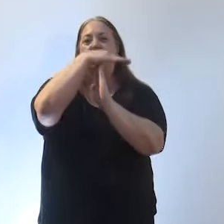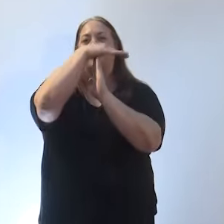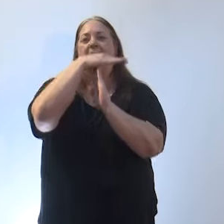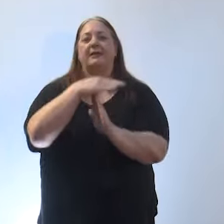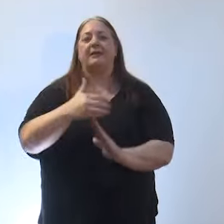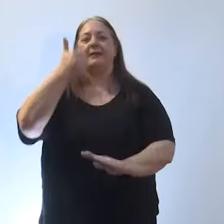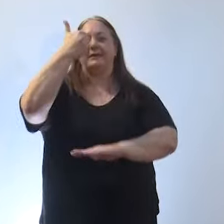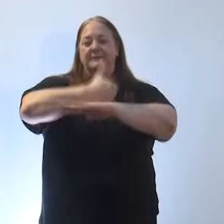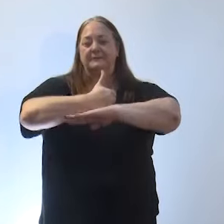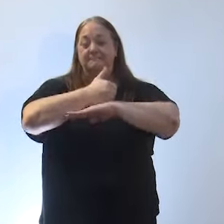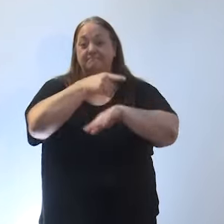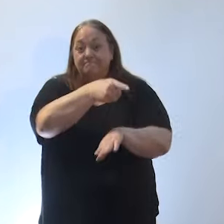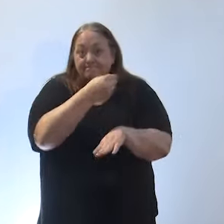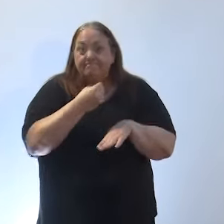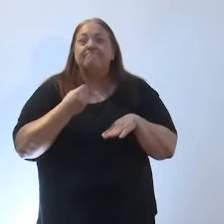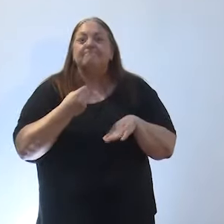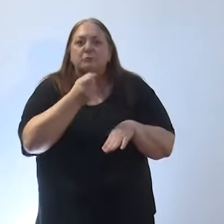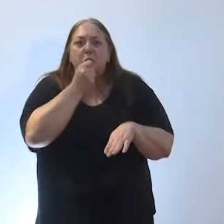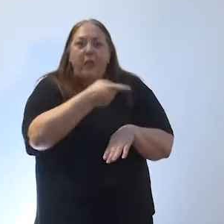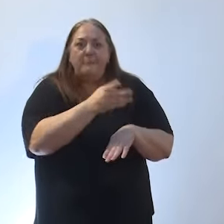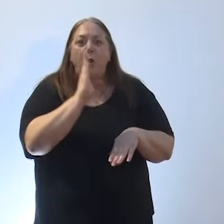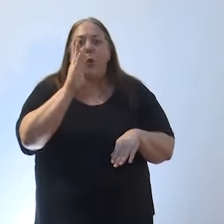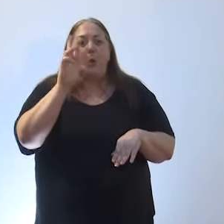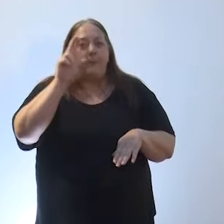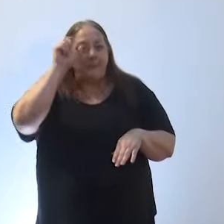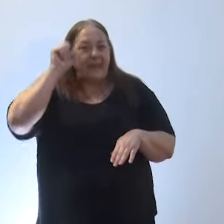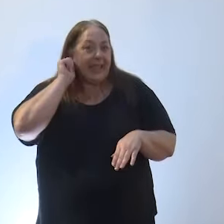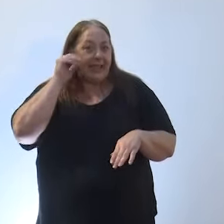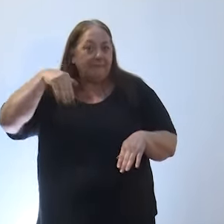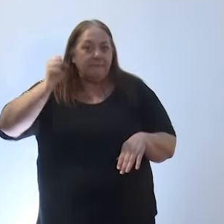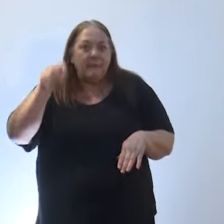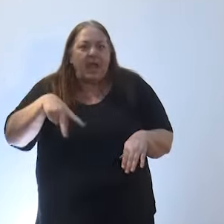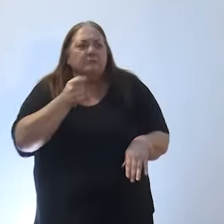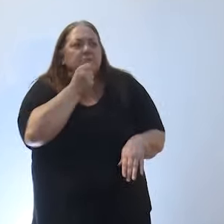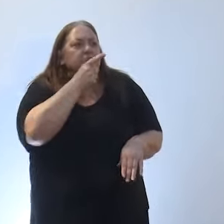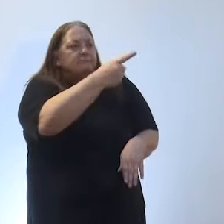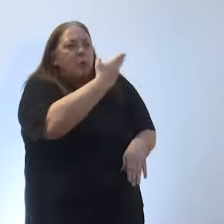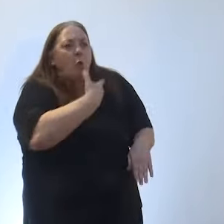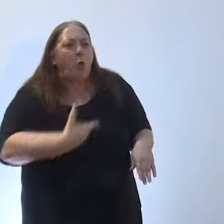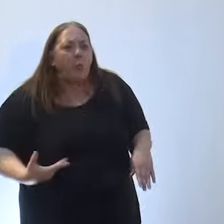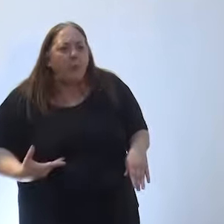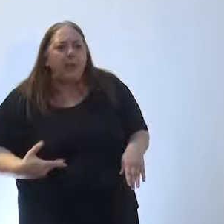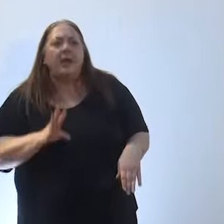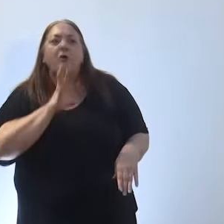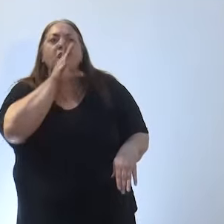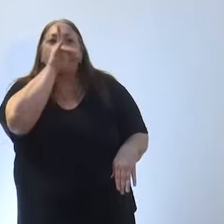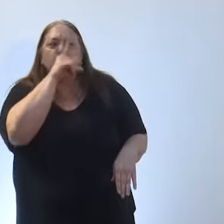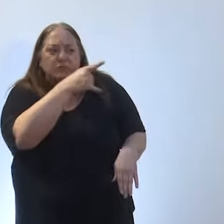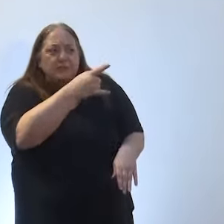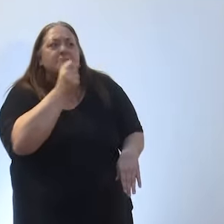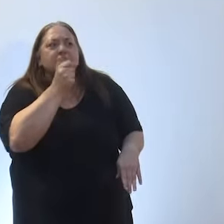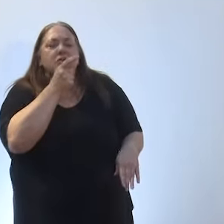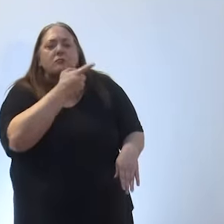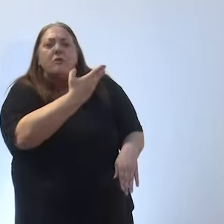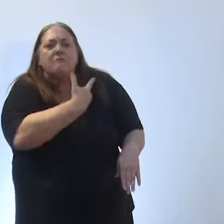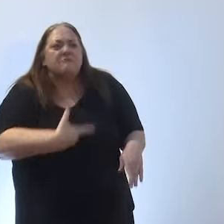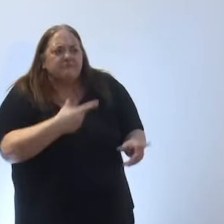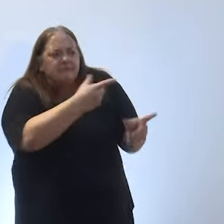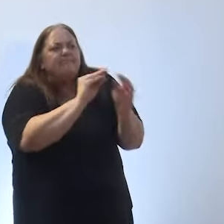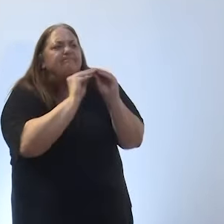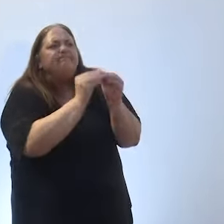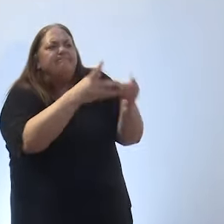de qué harían yman dice Bueno no voy a imponer yo los trabajadores deced Irán etcétera etcétera etcétera era el